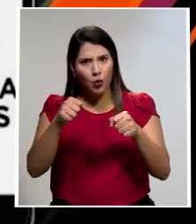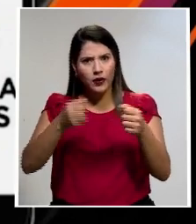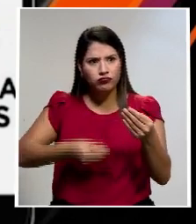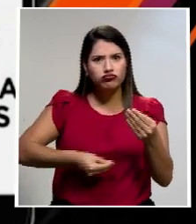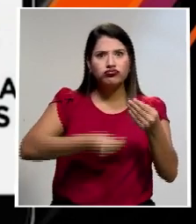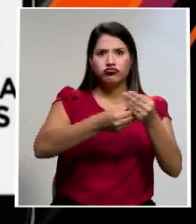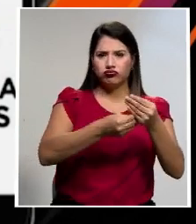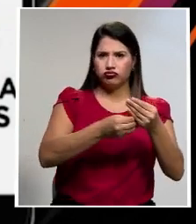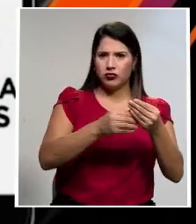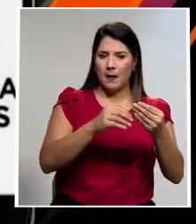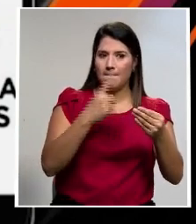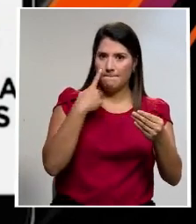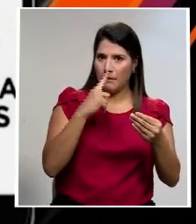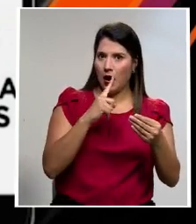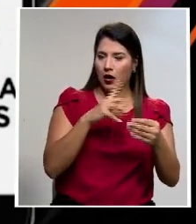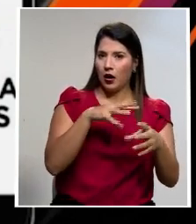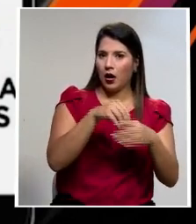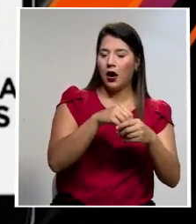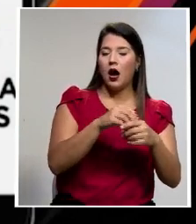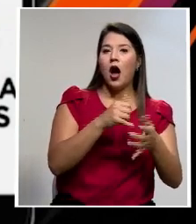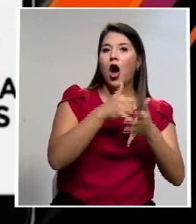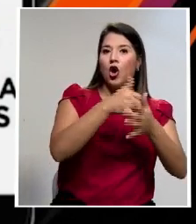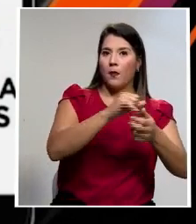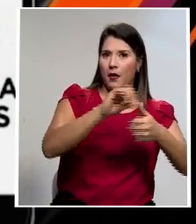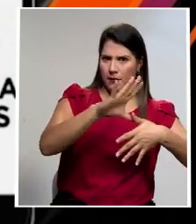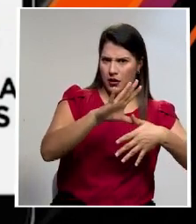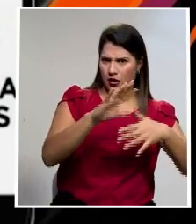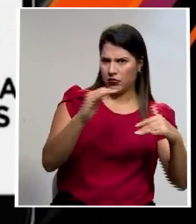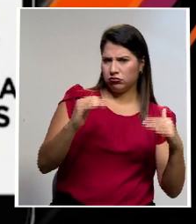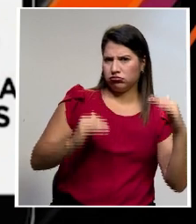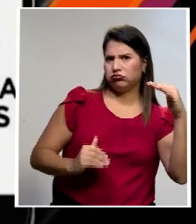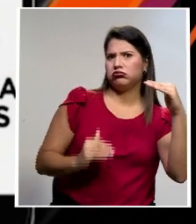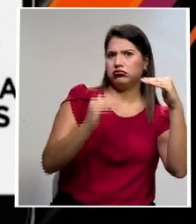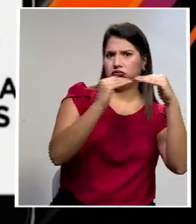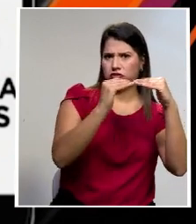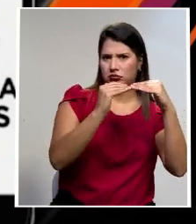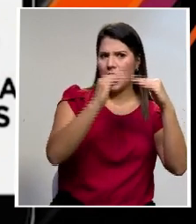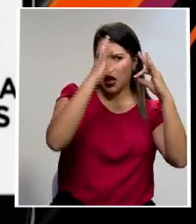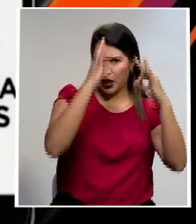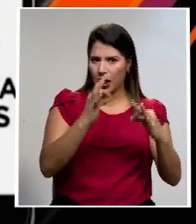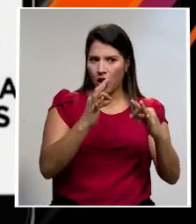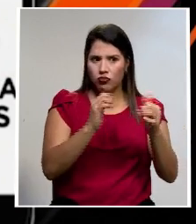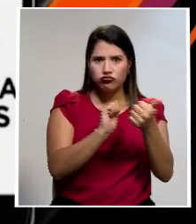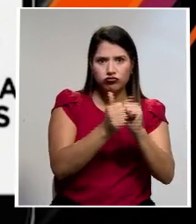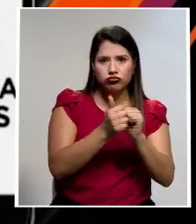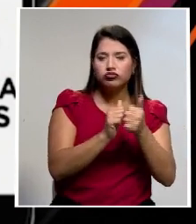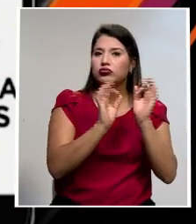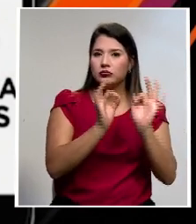sudamericano, en la Copa América, y creo que harían un buen trabajo.